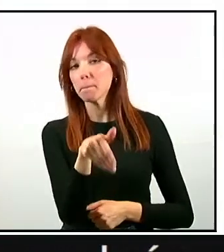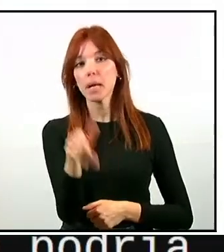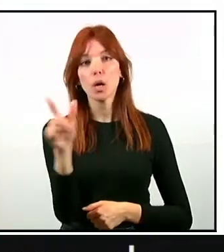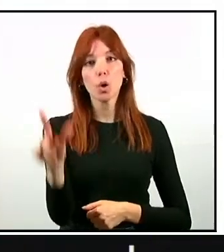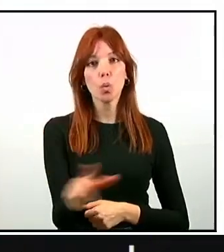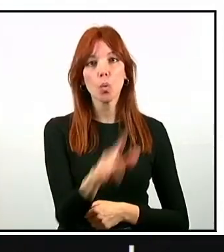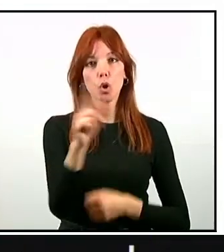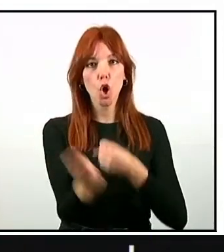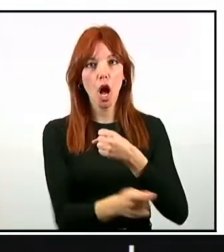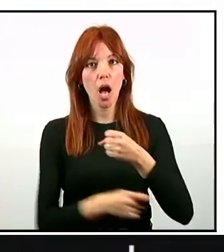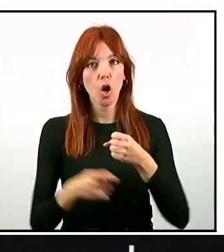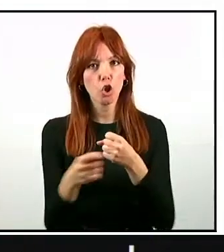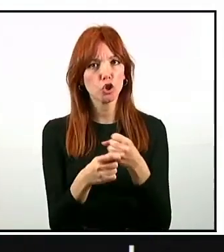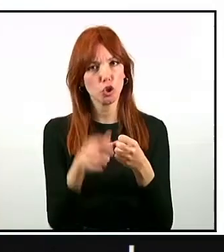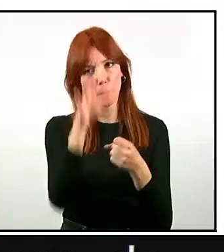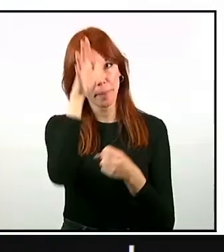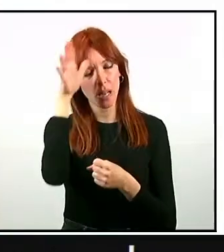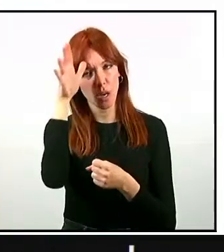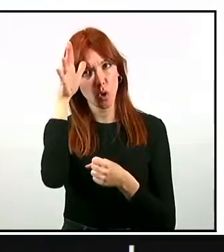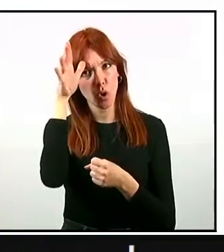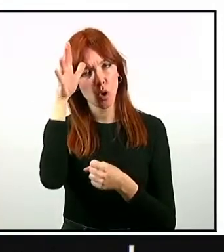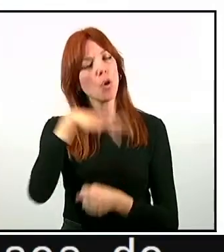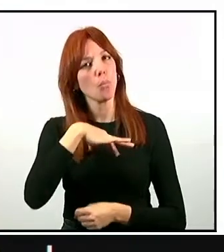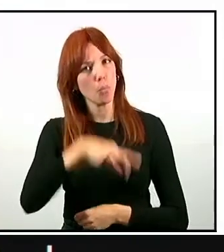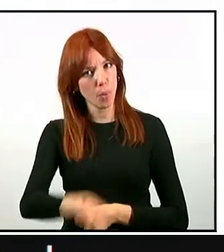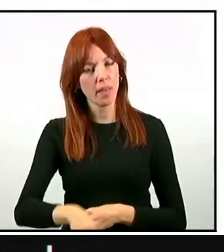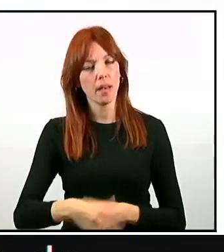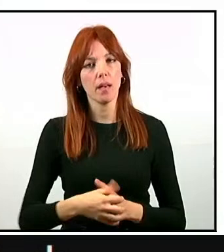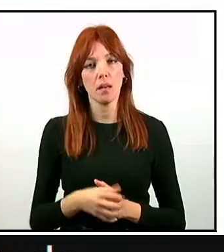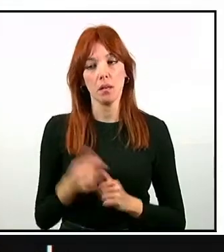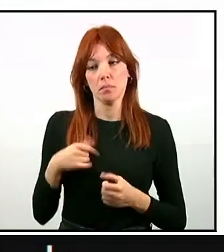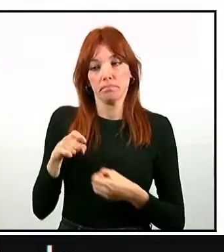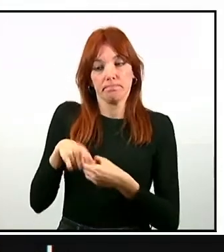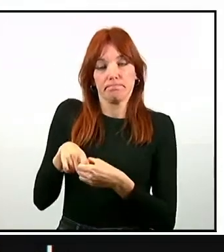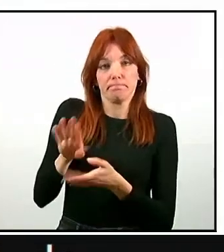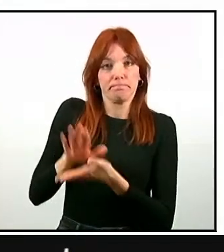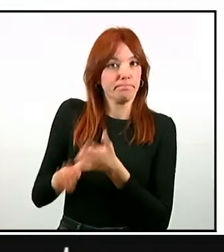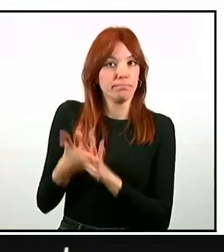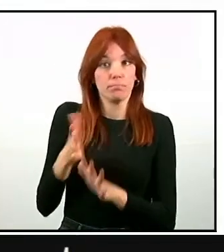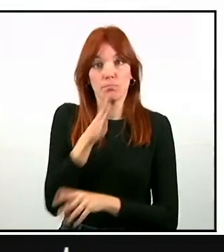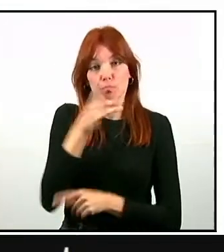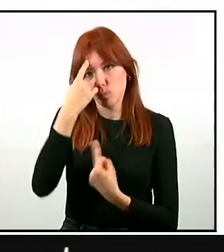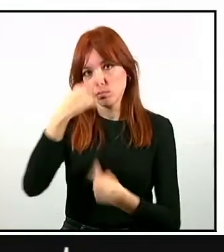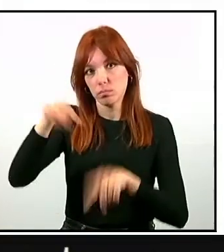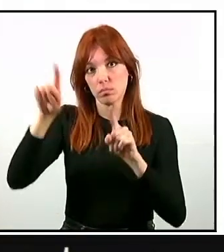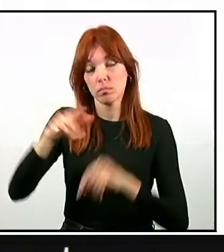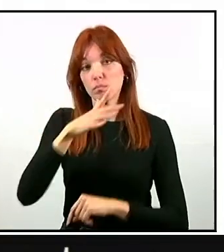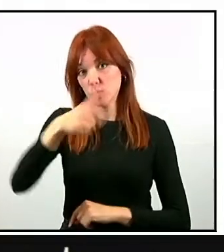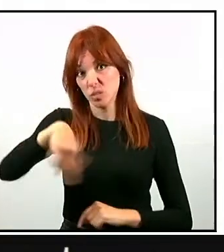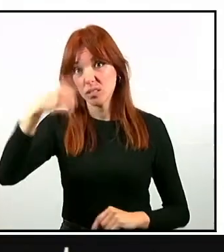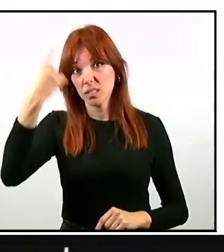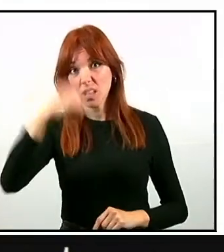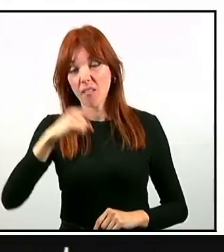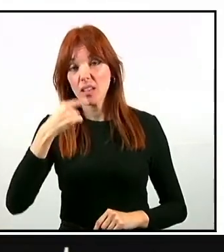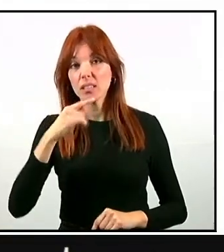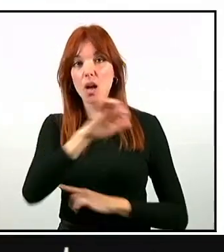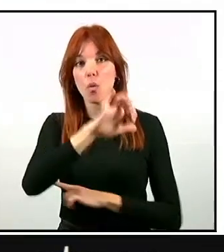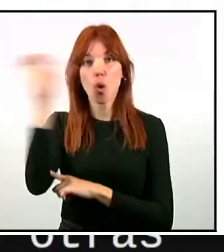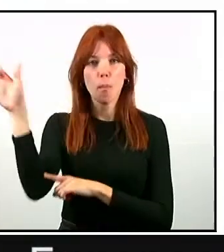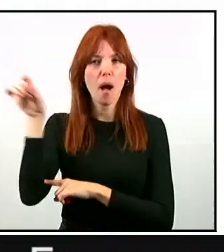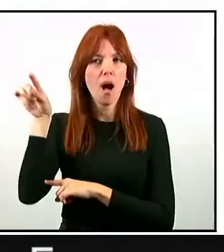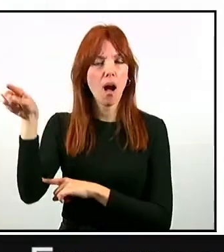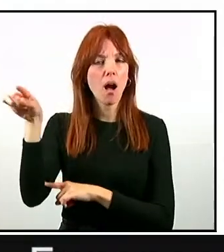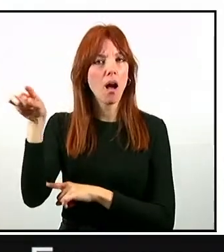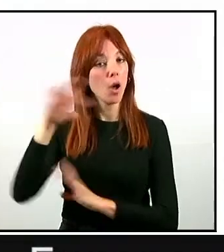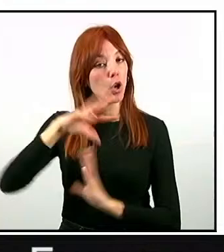julio y agosto del verano, decía el CEO de Envision. Nosotros ahí no entramos, entre otras cosas porque, como bien saben, la Unión Europea, yo creo que esta es